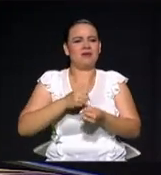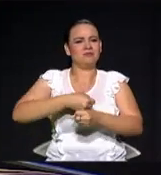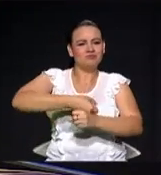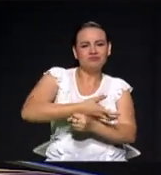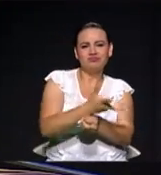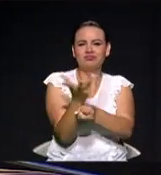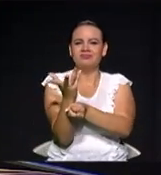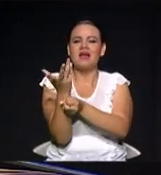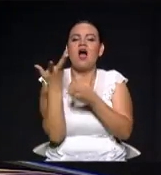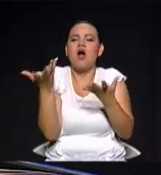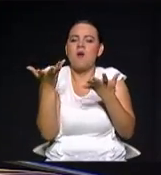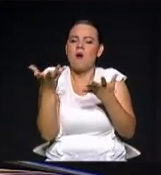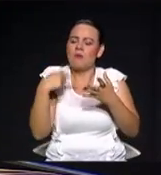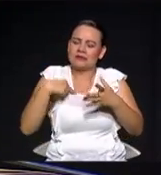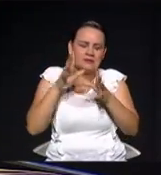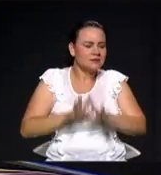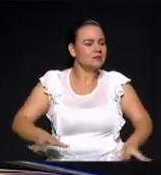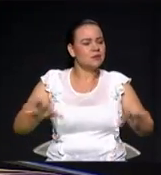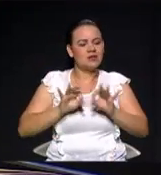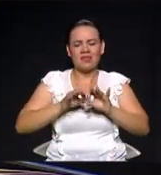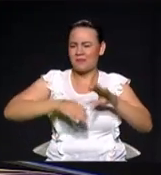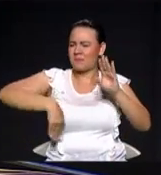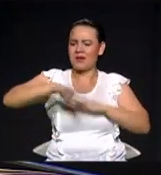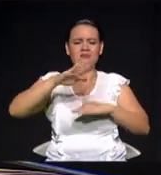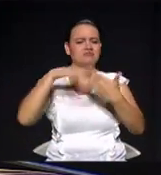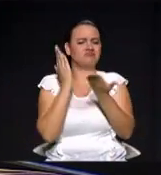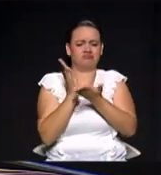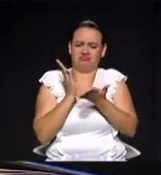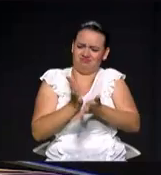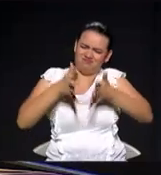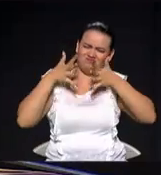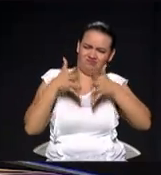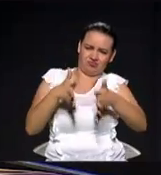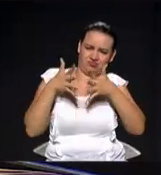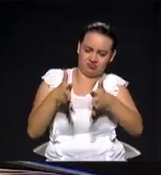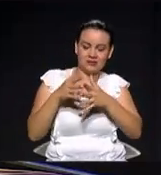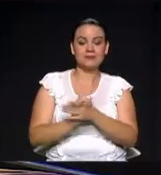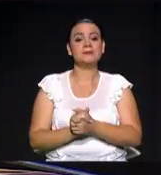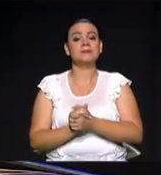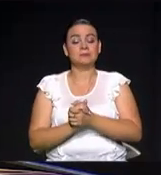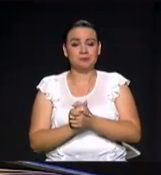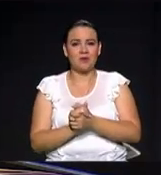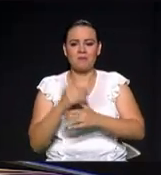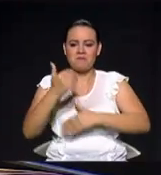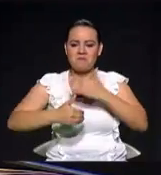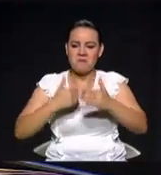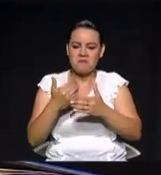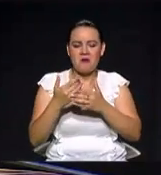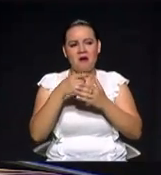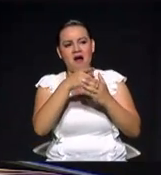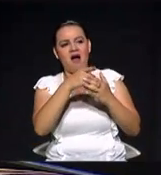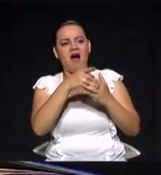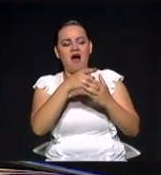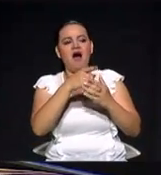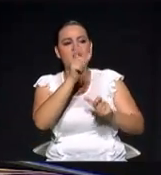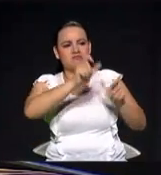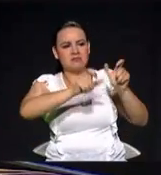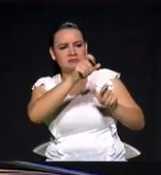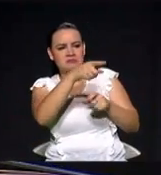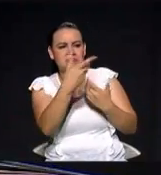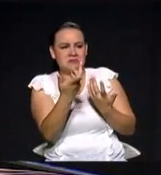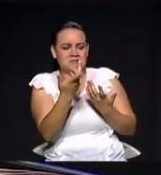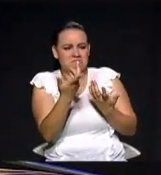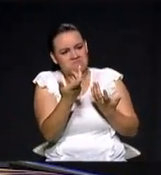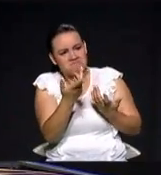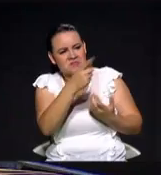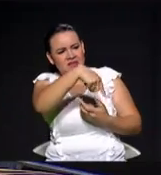educación es de calidad y de pertinencia que se fue con los clúster para que lleguen más acá talento en esas demandas cuando el capital